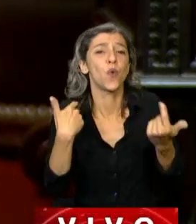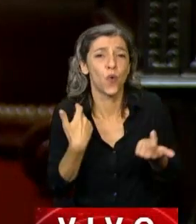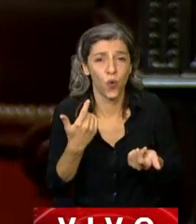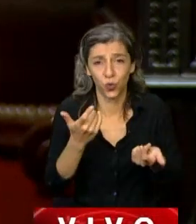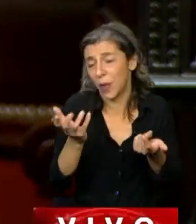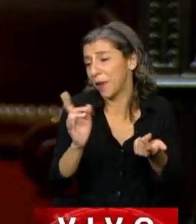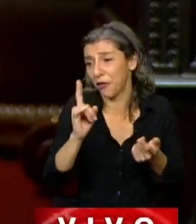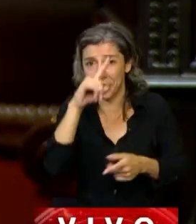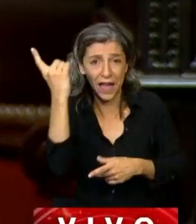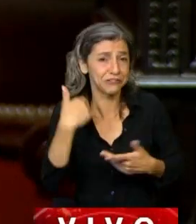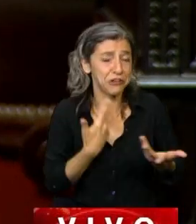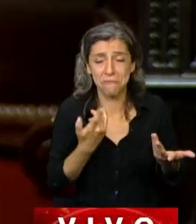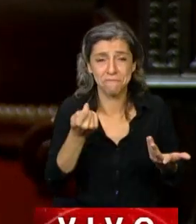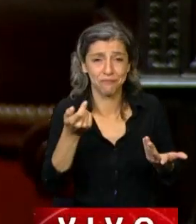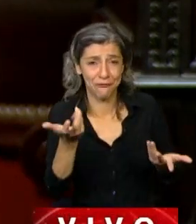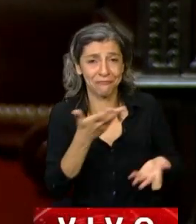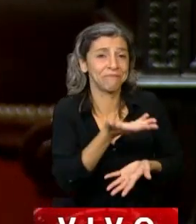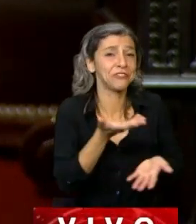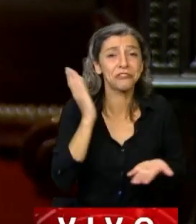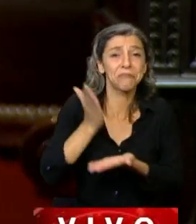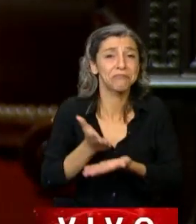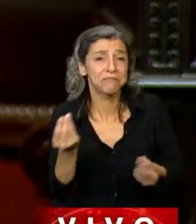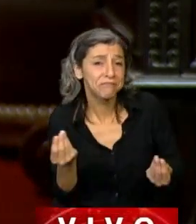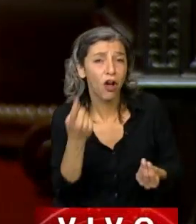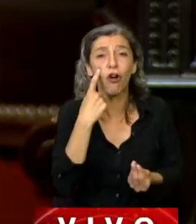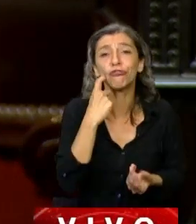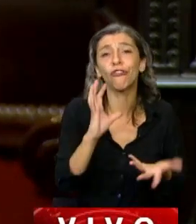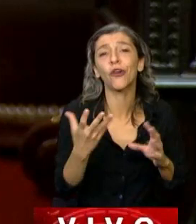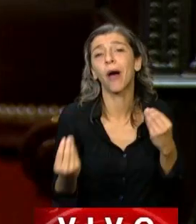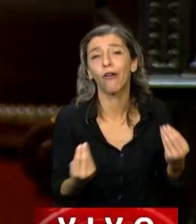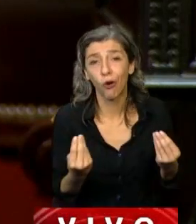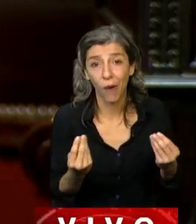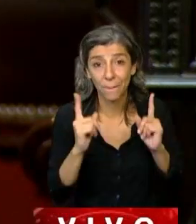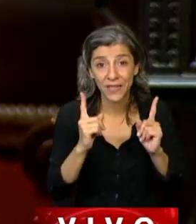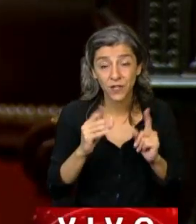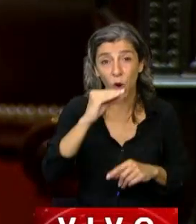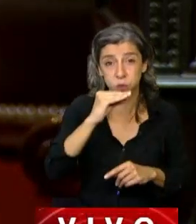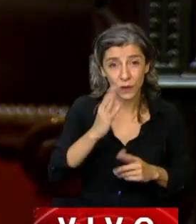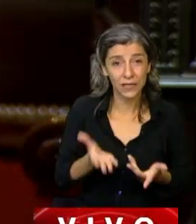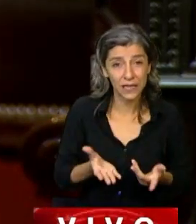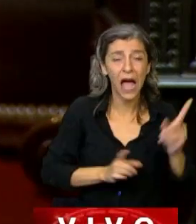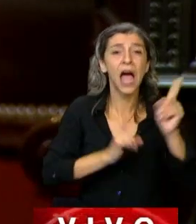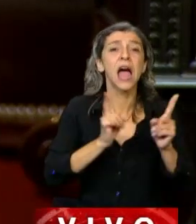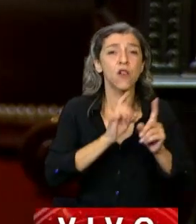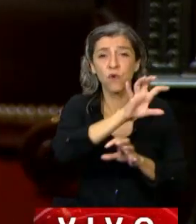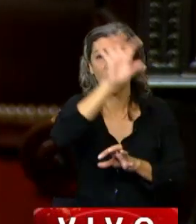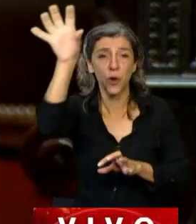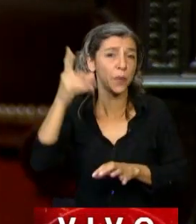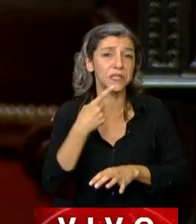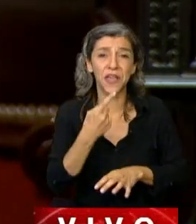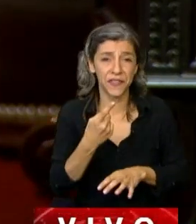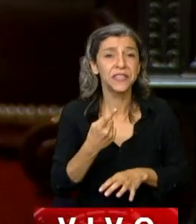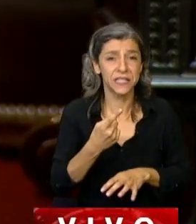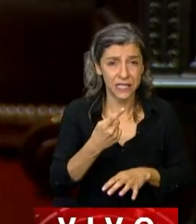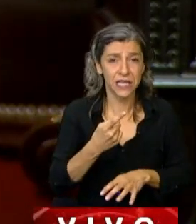competencia sancionatoria, como ya dijimos. ¿Y con qué controlan? ¿Con los alcoholímetros? Hay provincias que tienen tolerancia cero y no